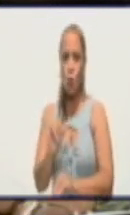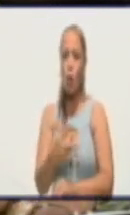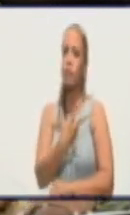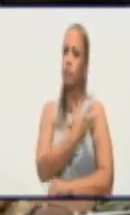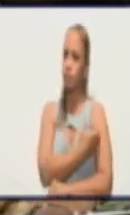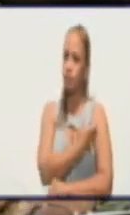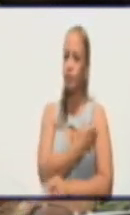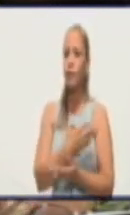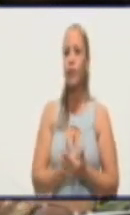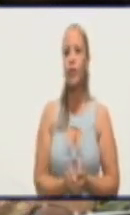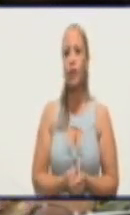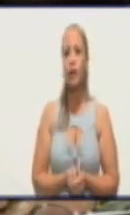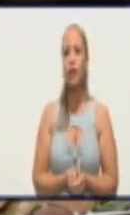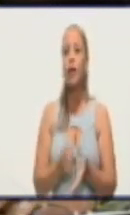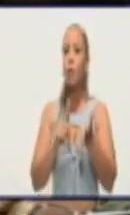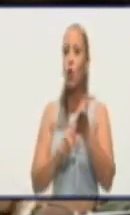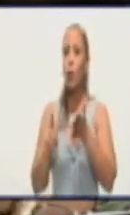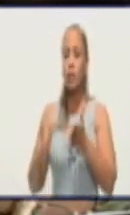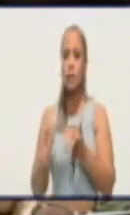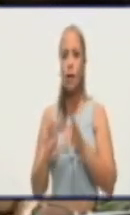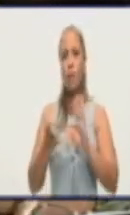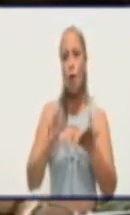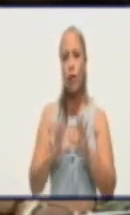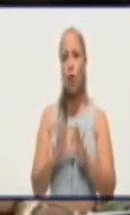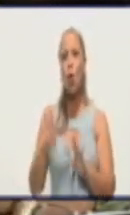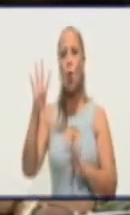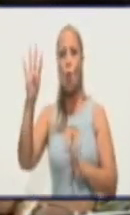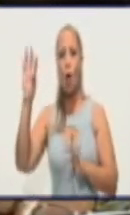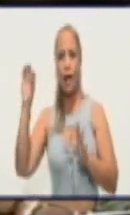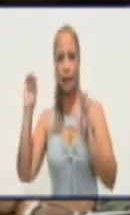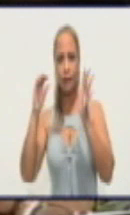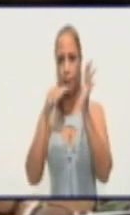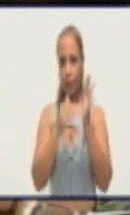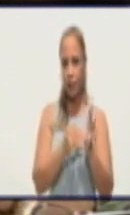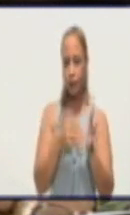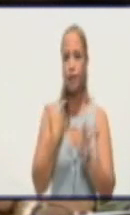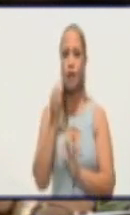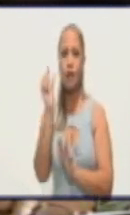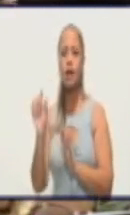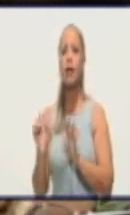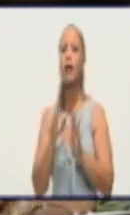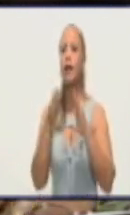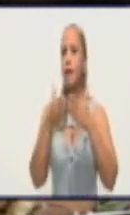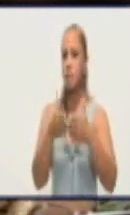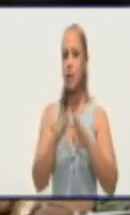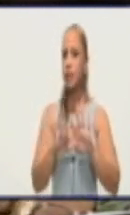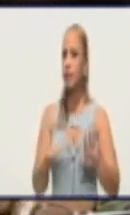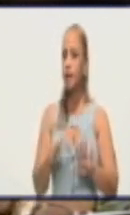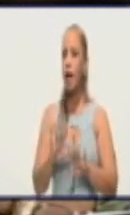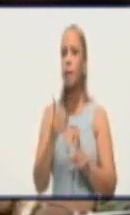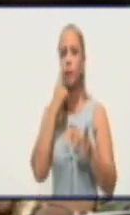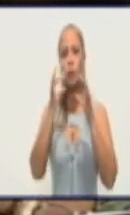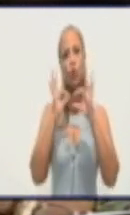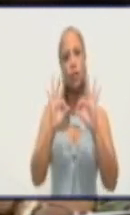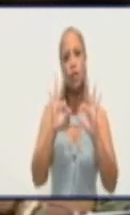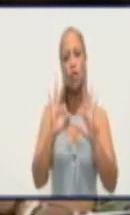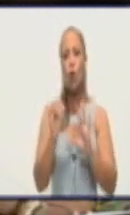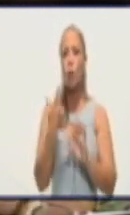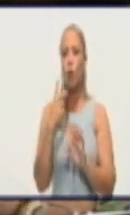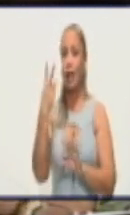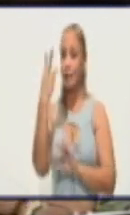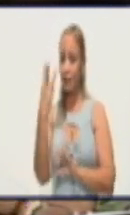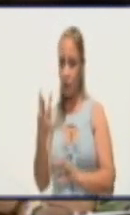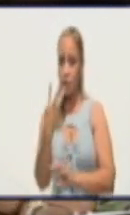La provincia, alrededor de ya de 40.000 granmenses, pues están protegidos con las 3 dosis